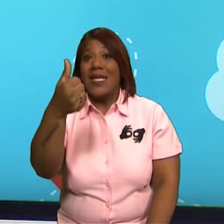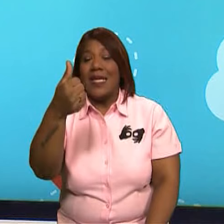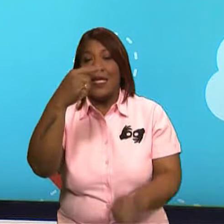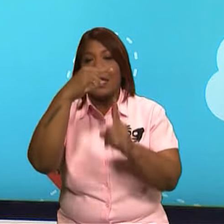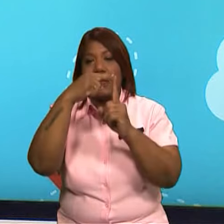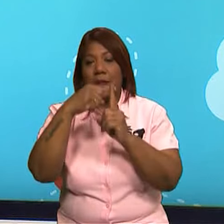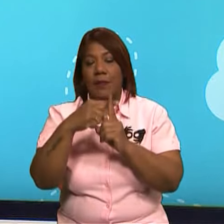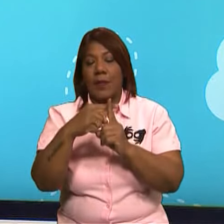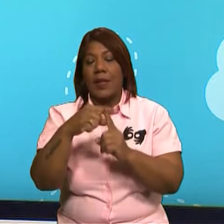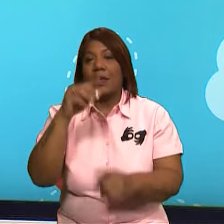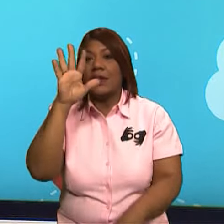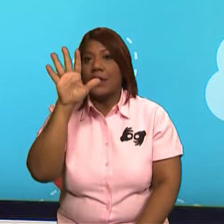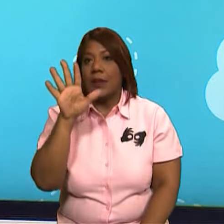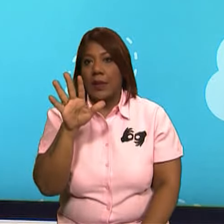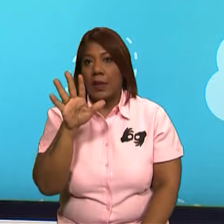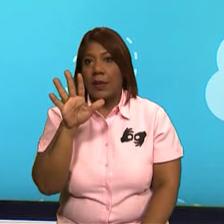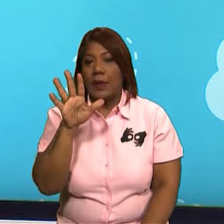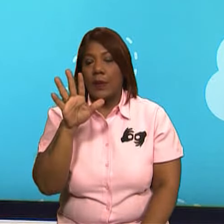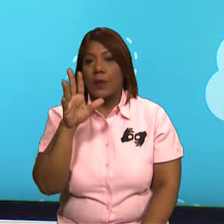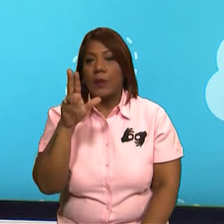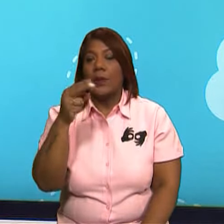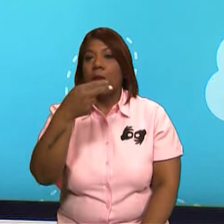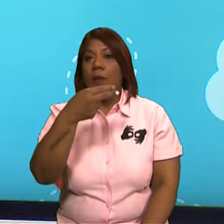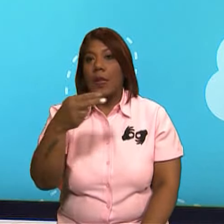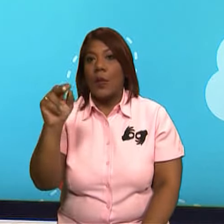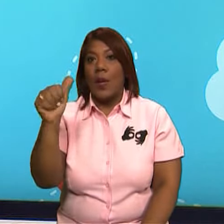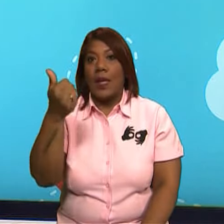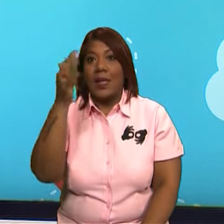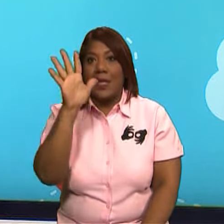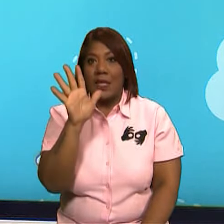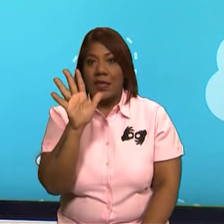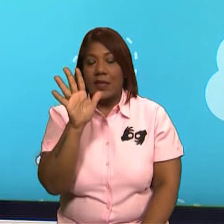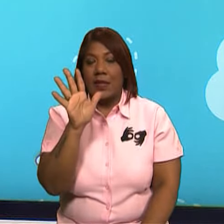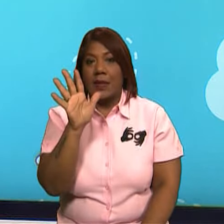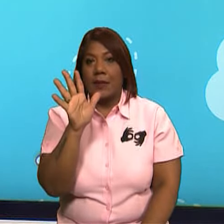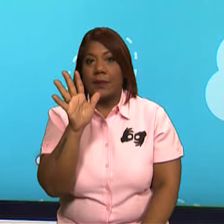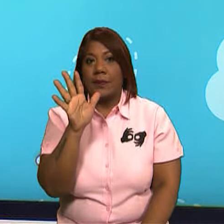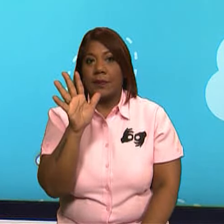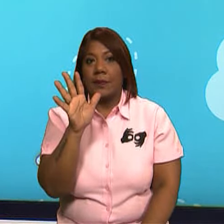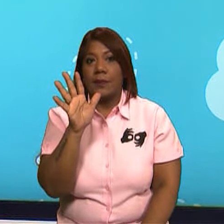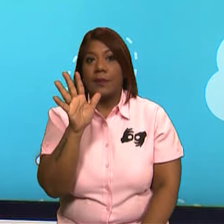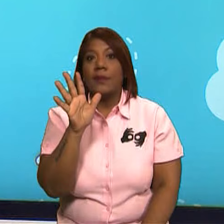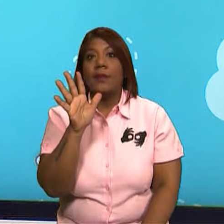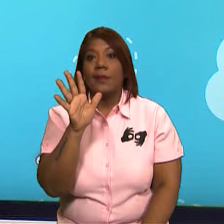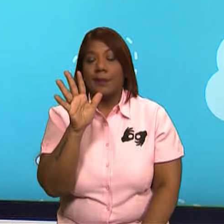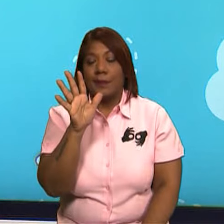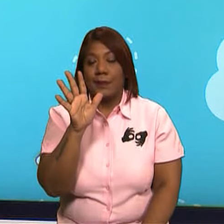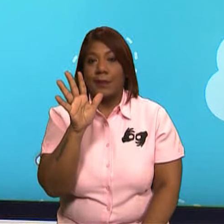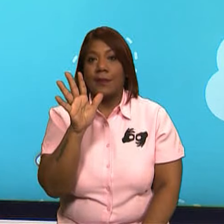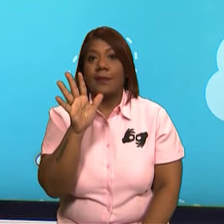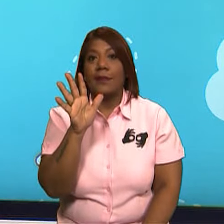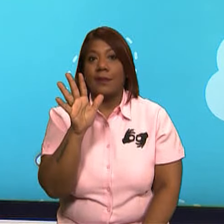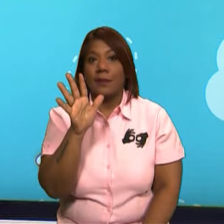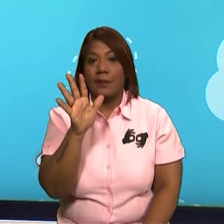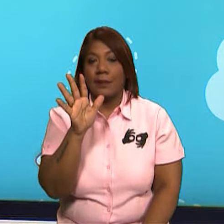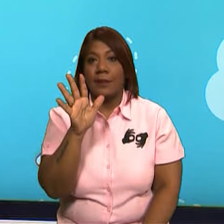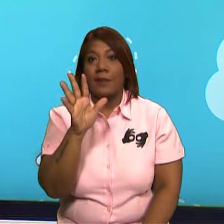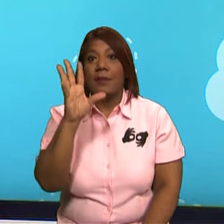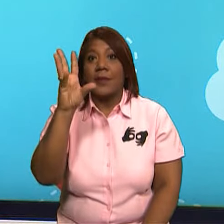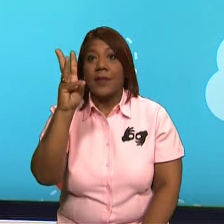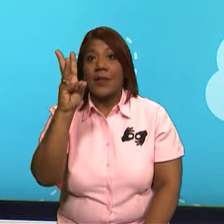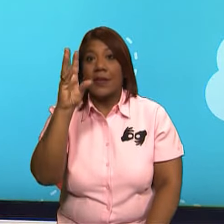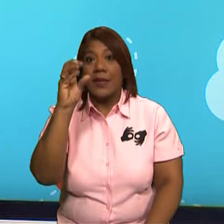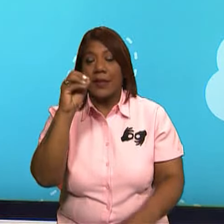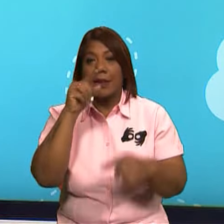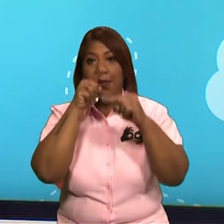los cocientes, 10 más 5. Por lo tanto, 60 entre